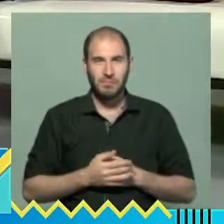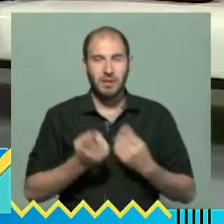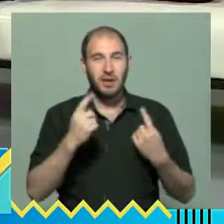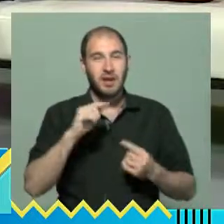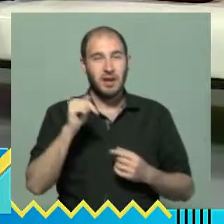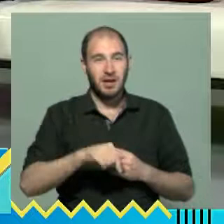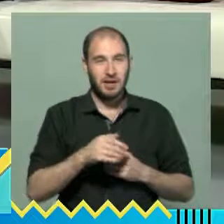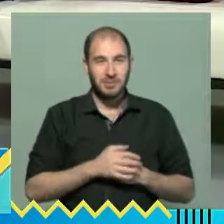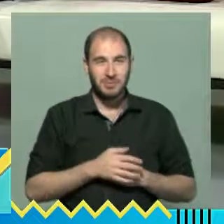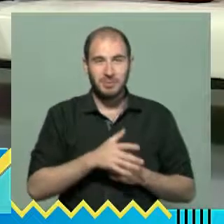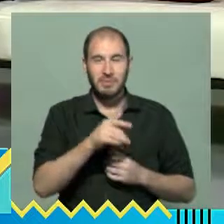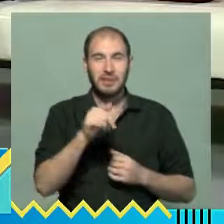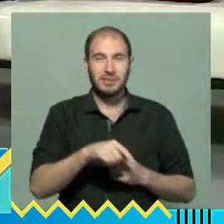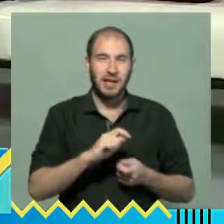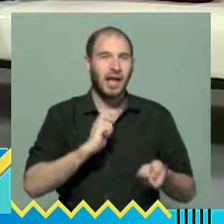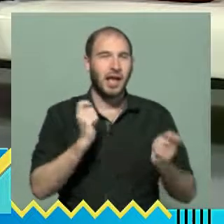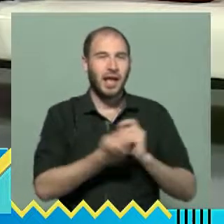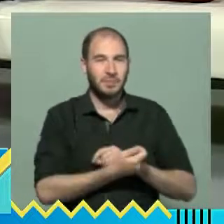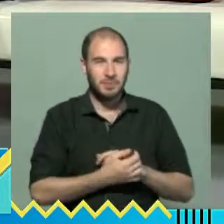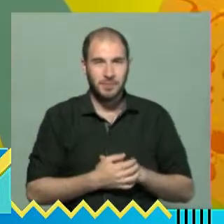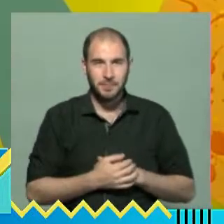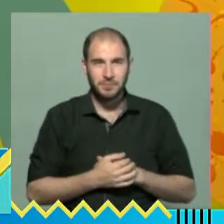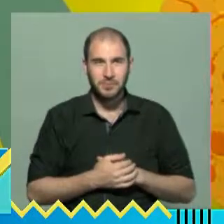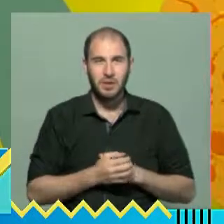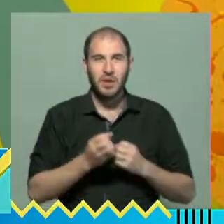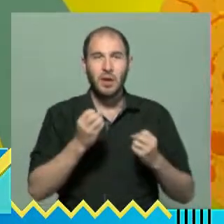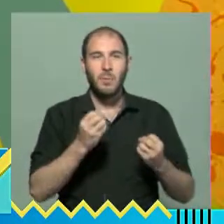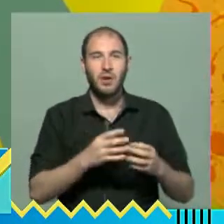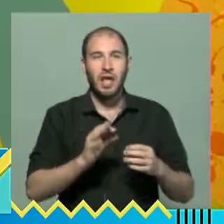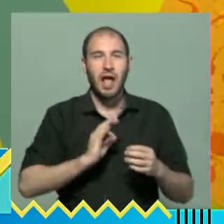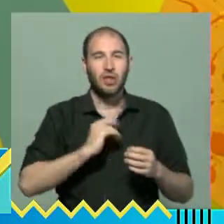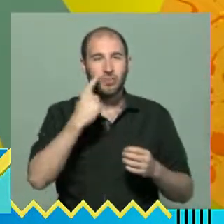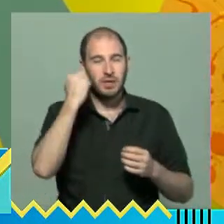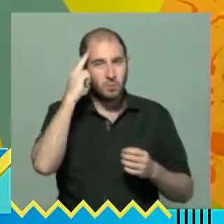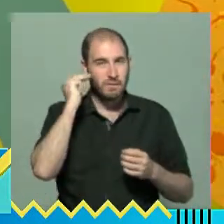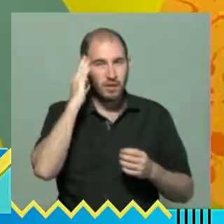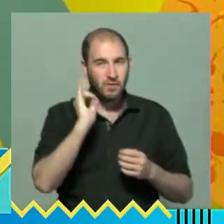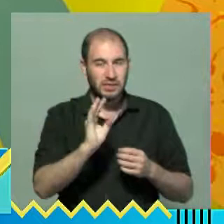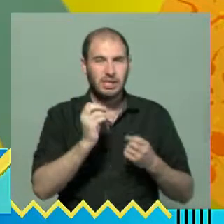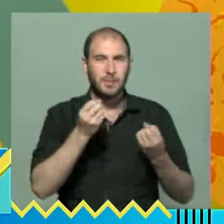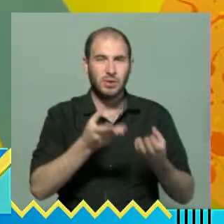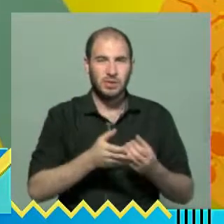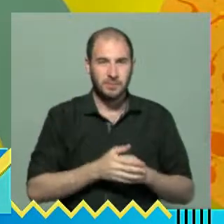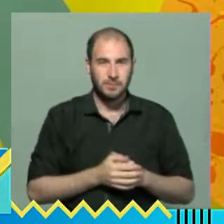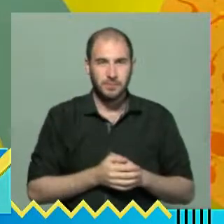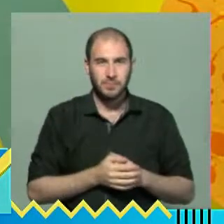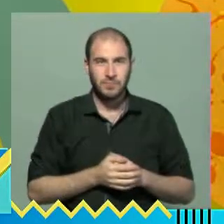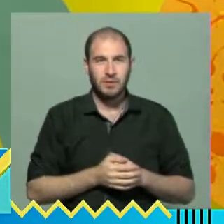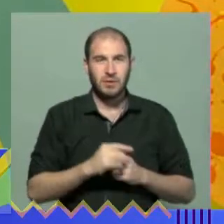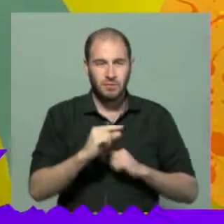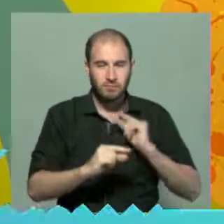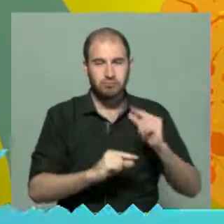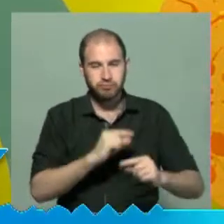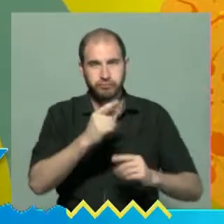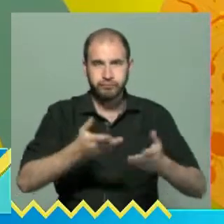y creo que este es el giro, a ver, ¿por qué a partir de la década del 90 y por qué va cobrando cada